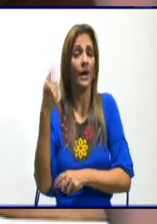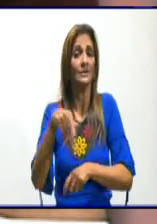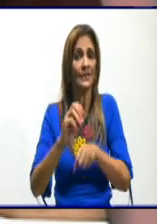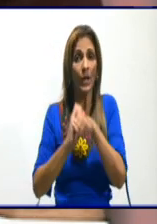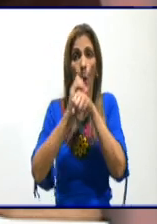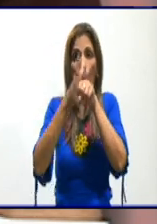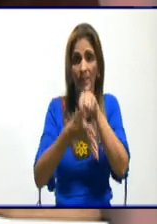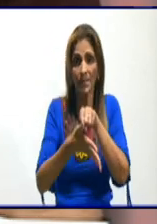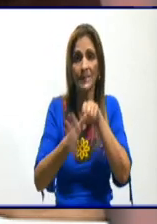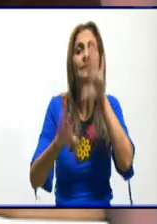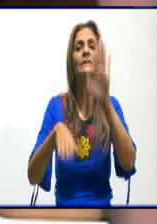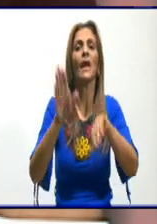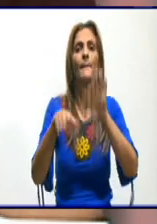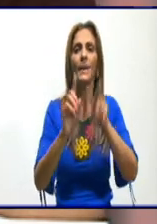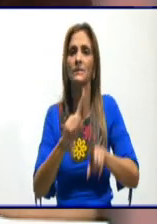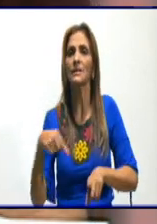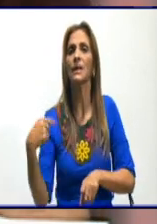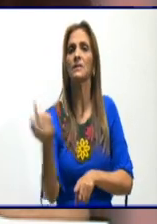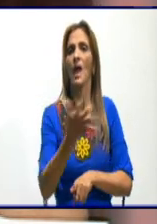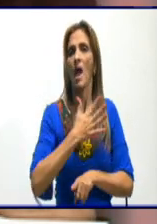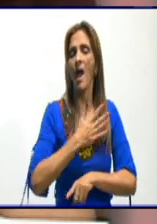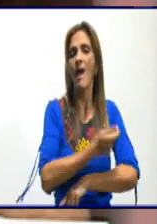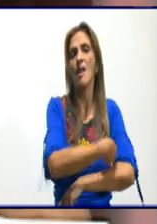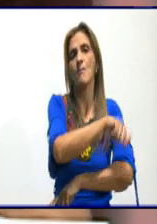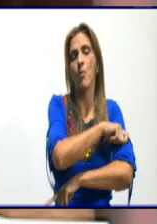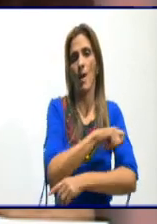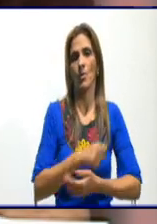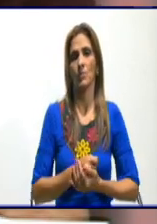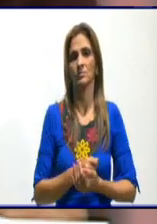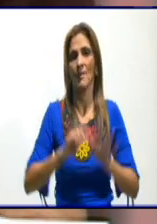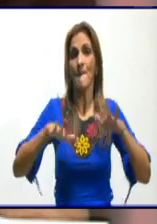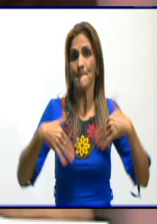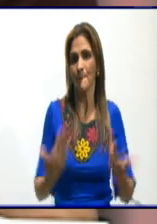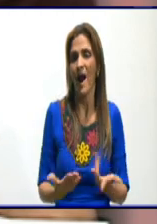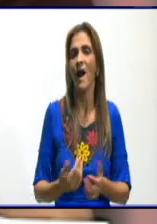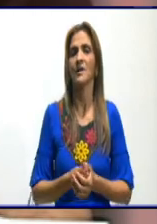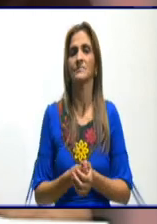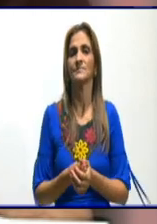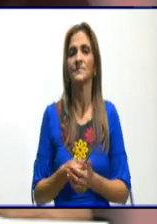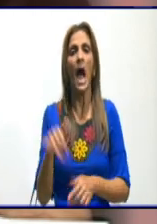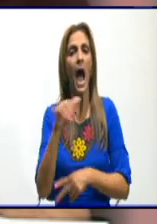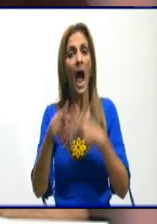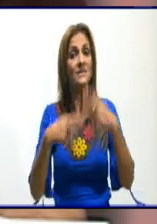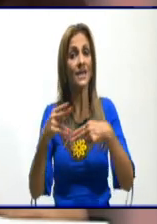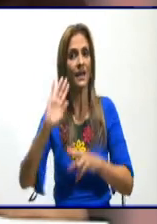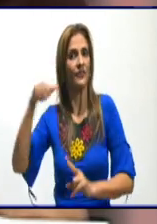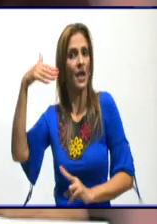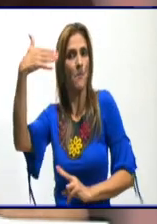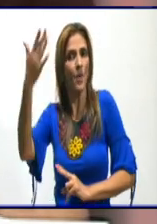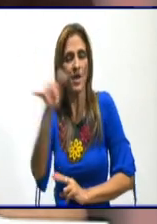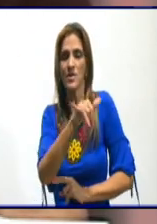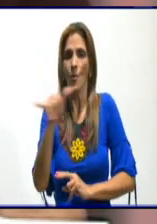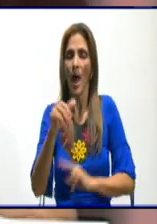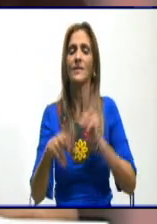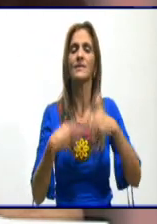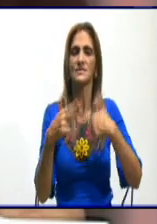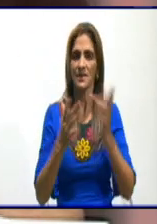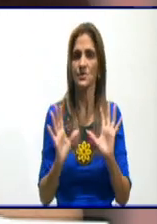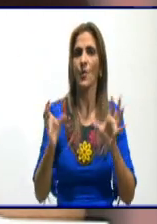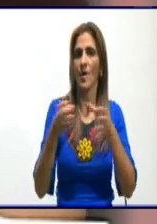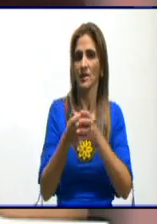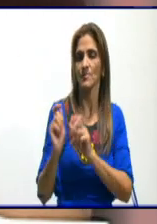nosotros para dentro de muy poco poder hacer lo mismo que hicimos con la victoria de los alazanes, salir a las calles y